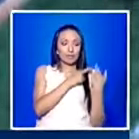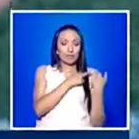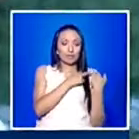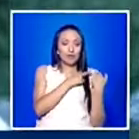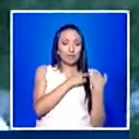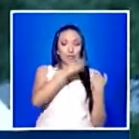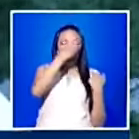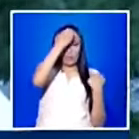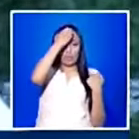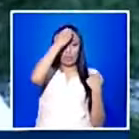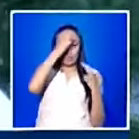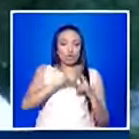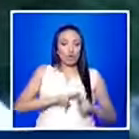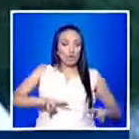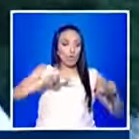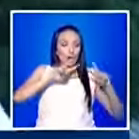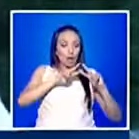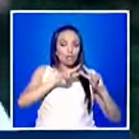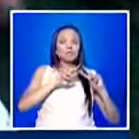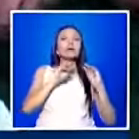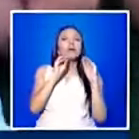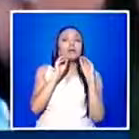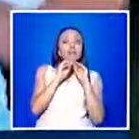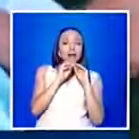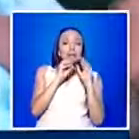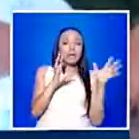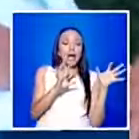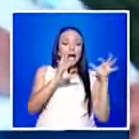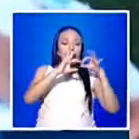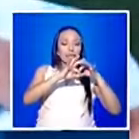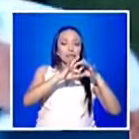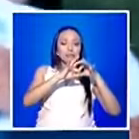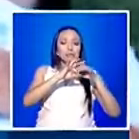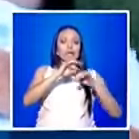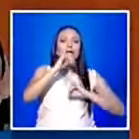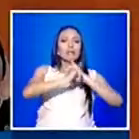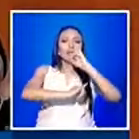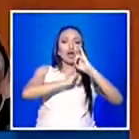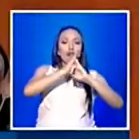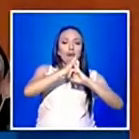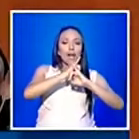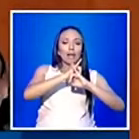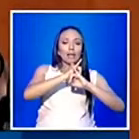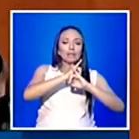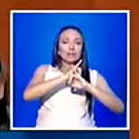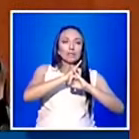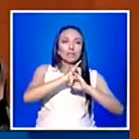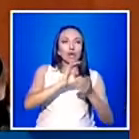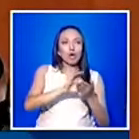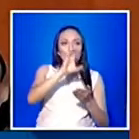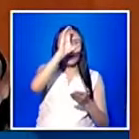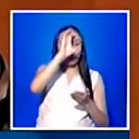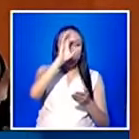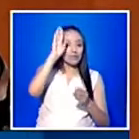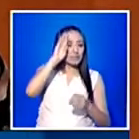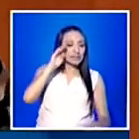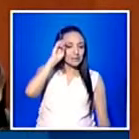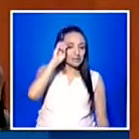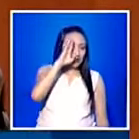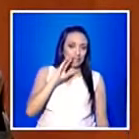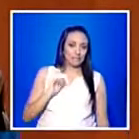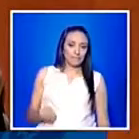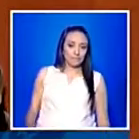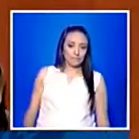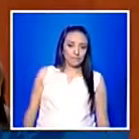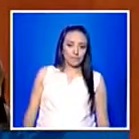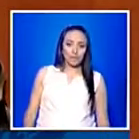al Ministerio de Educación y en alianza con el Festival Intercolegial de Cine. Ya que creemos que los jóvenes no solamente